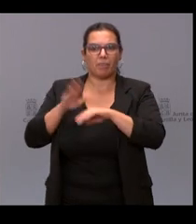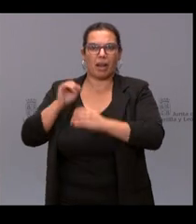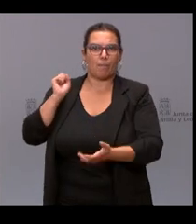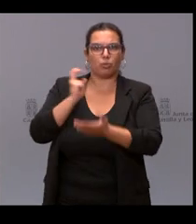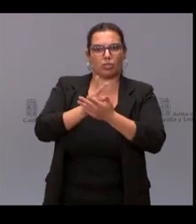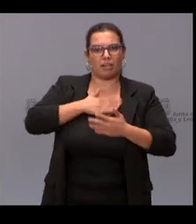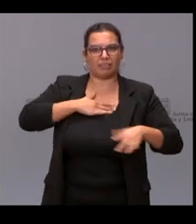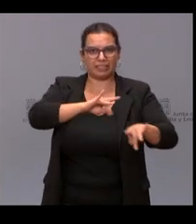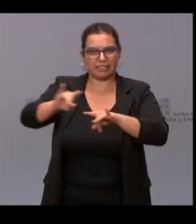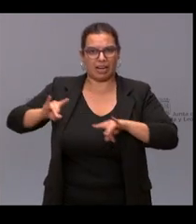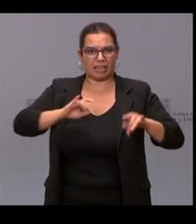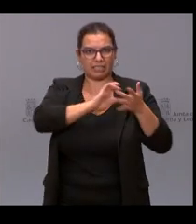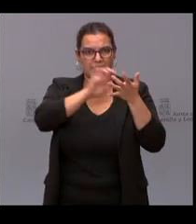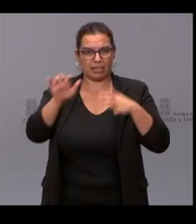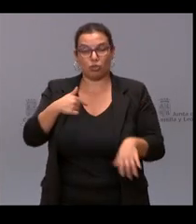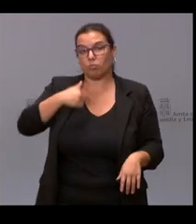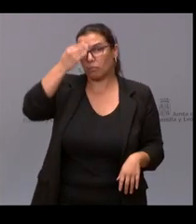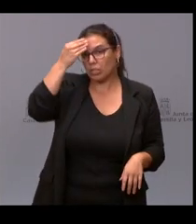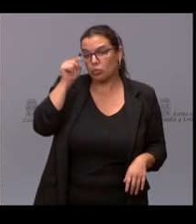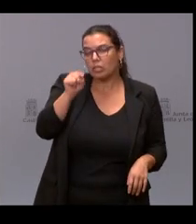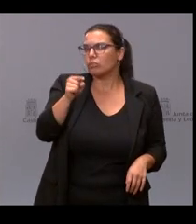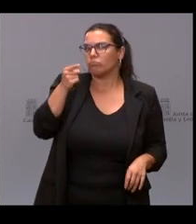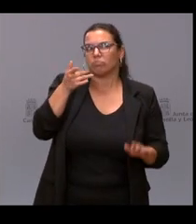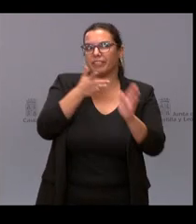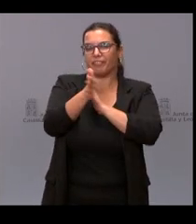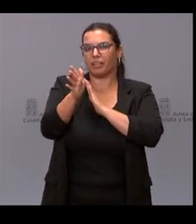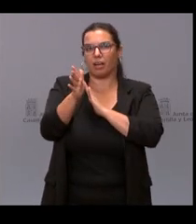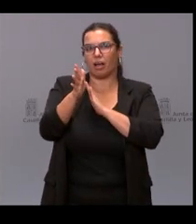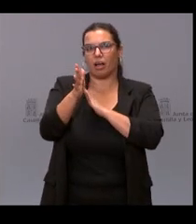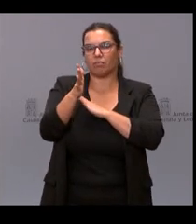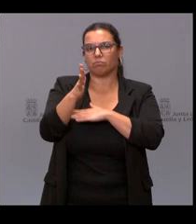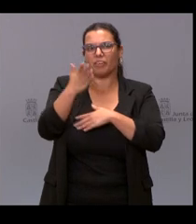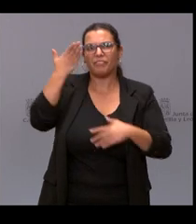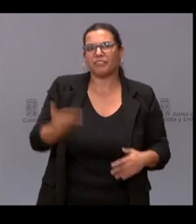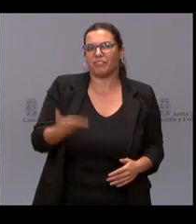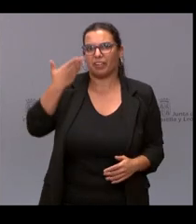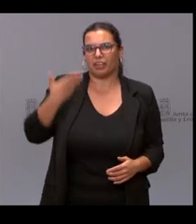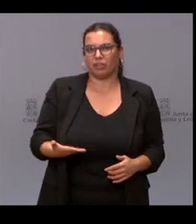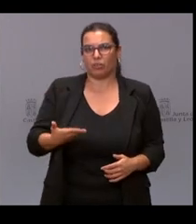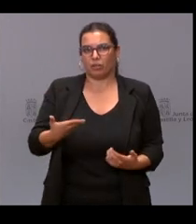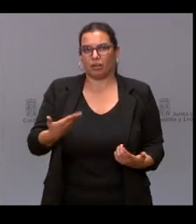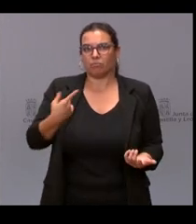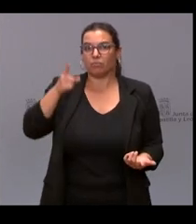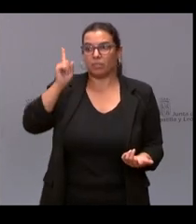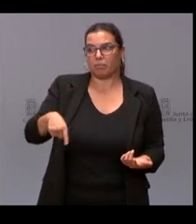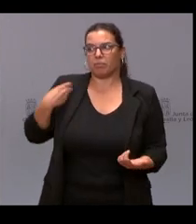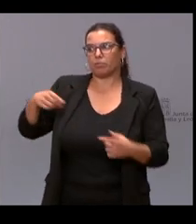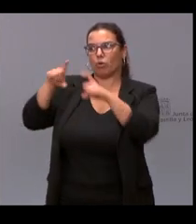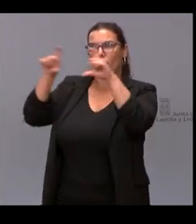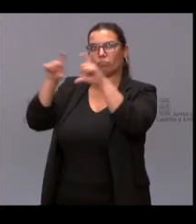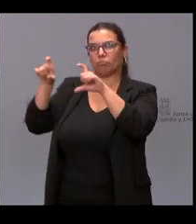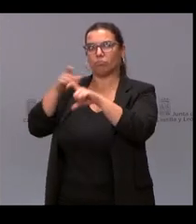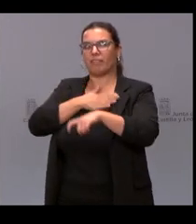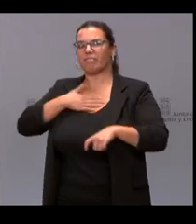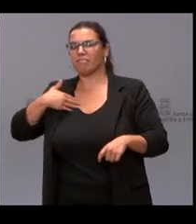por Castilla y León, y creo que eso es algo que se valora también por parte de los empresarios, de los